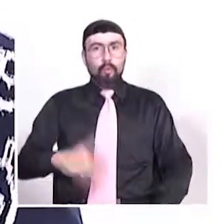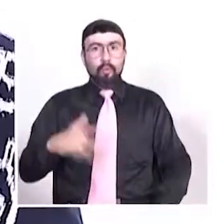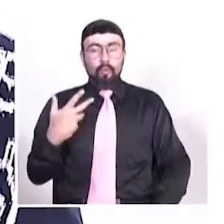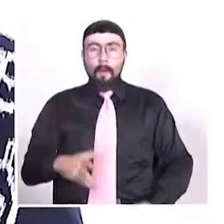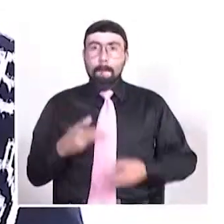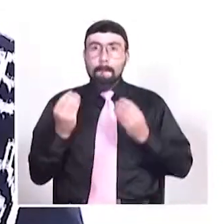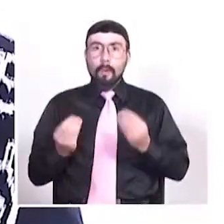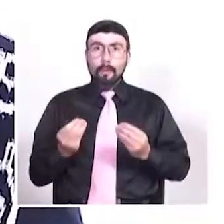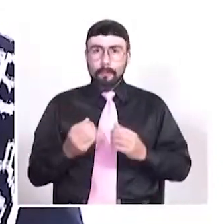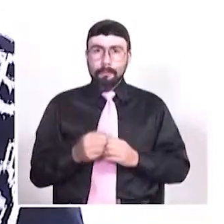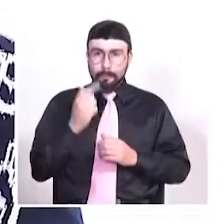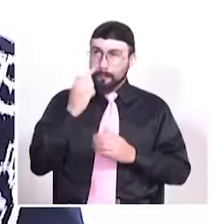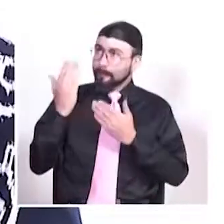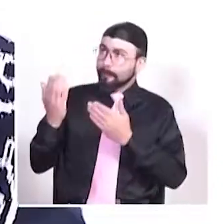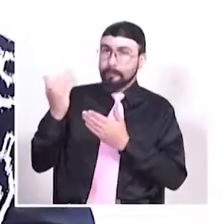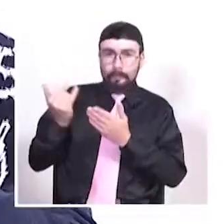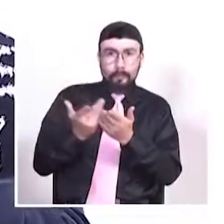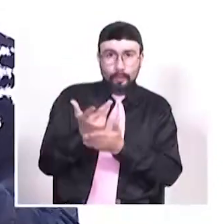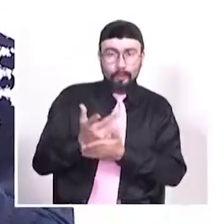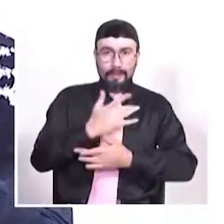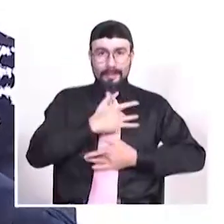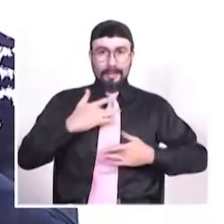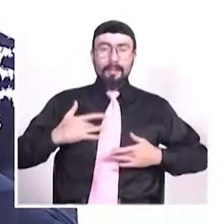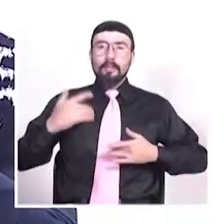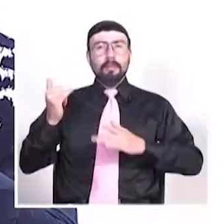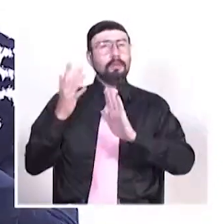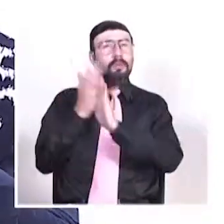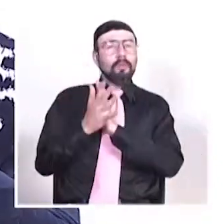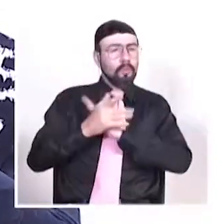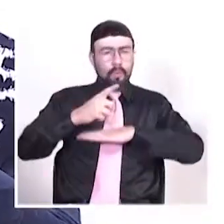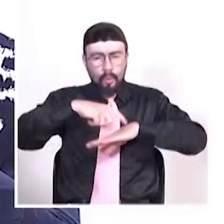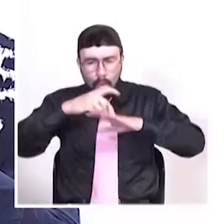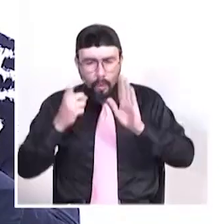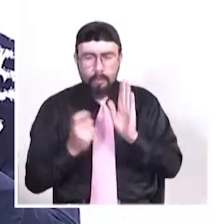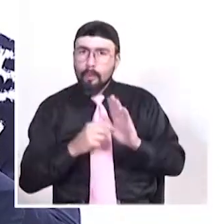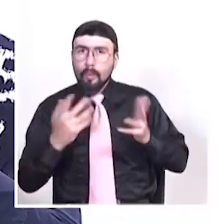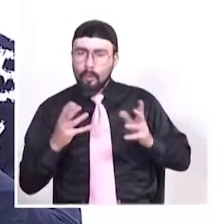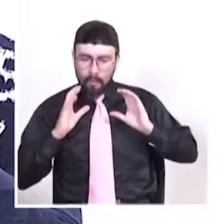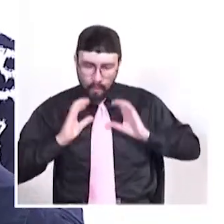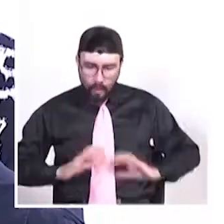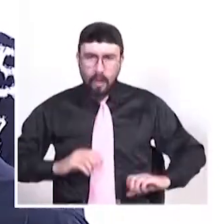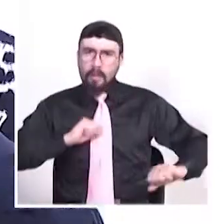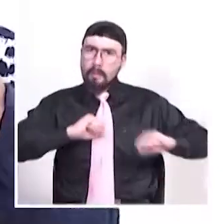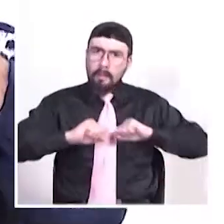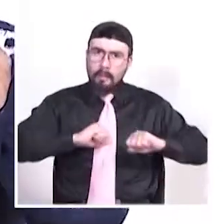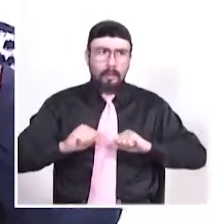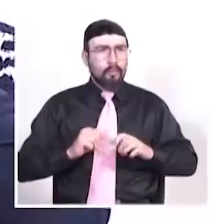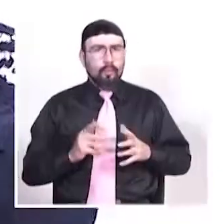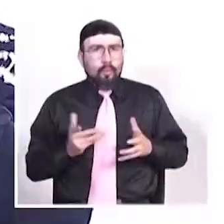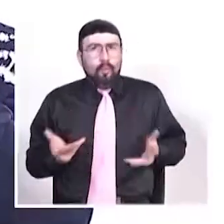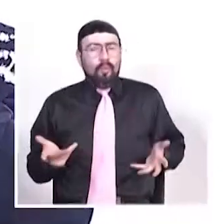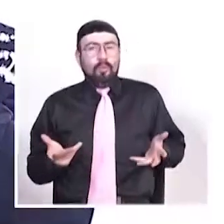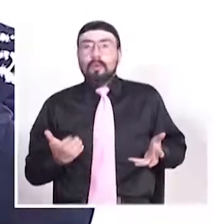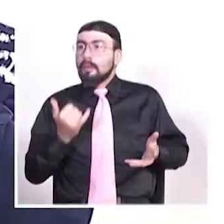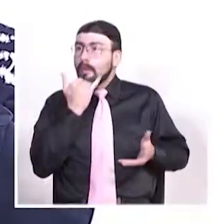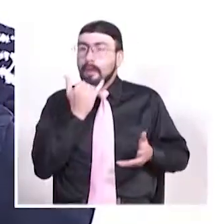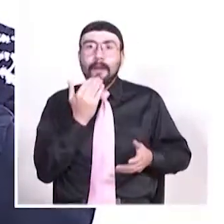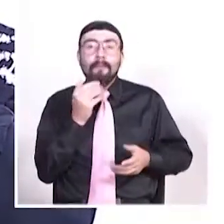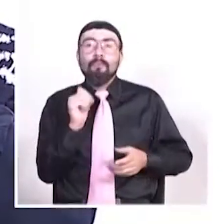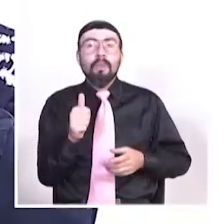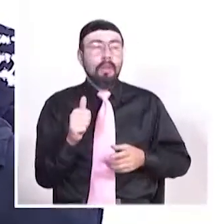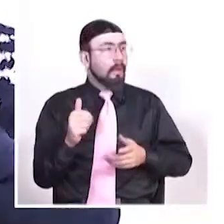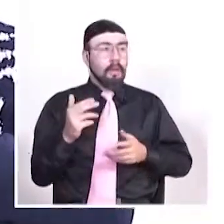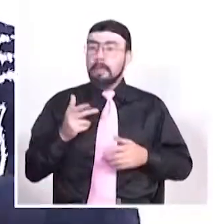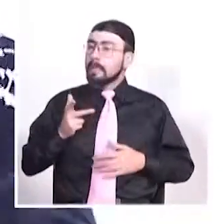estas notas saludables para que empecemos a hablar un poco de todo ese concepto del funcionamiento del corazón y qué es lo que pasa que ustedes van por ahí